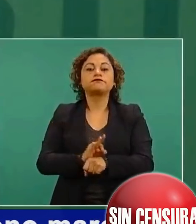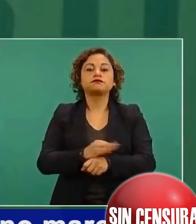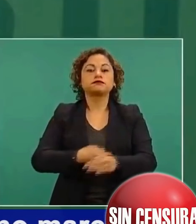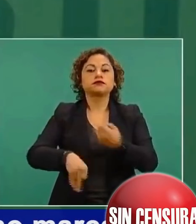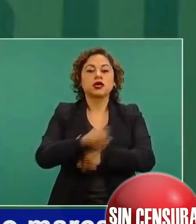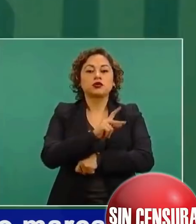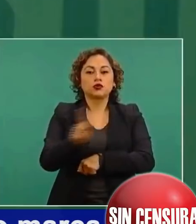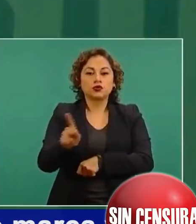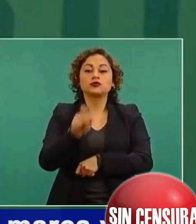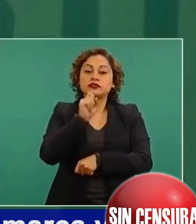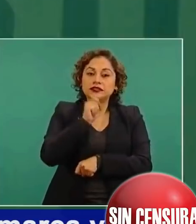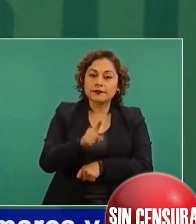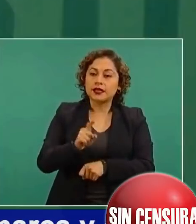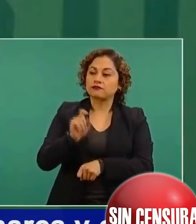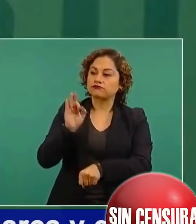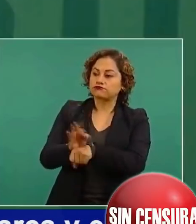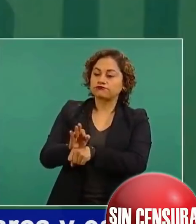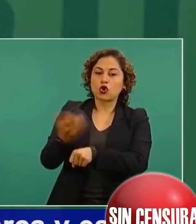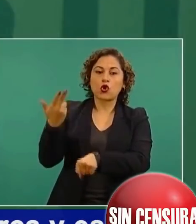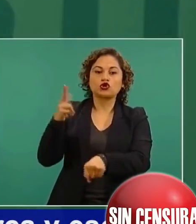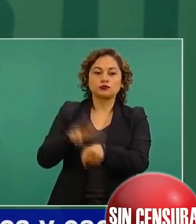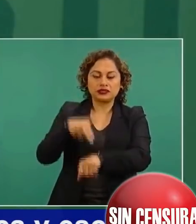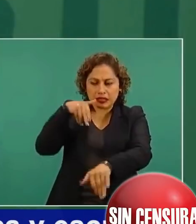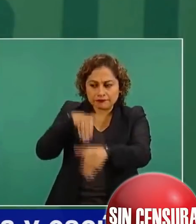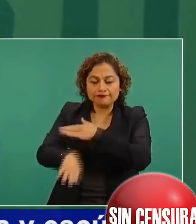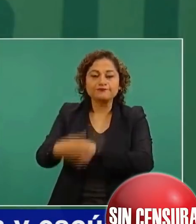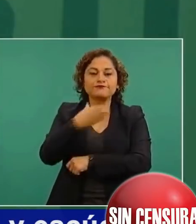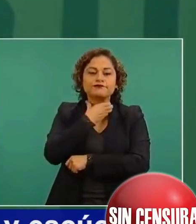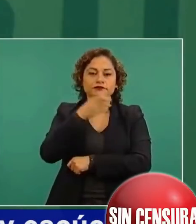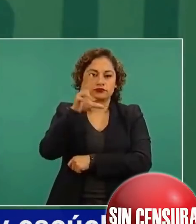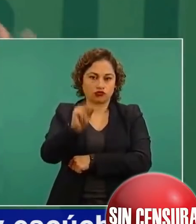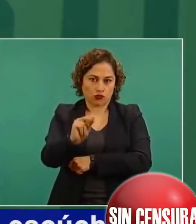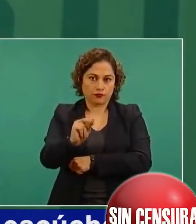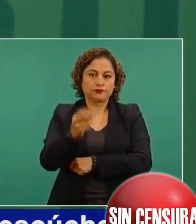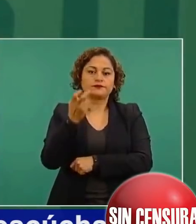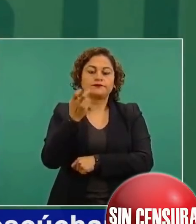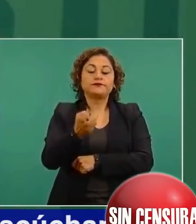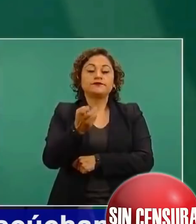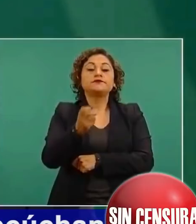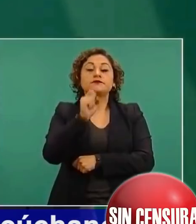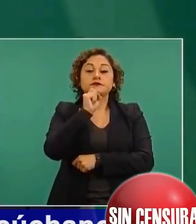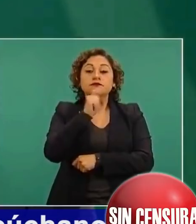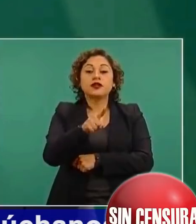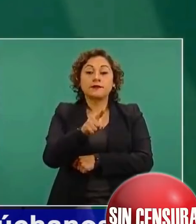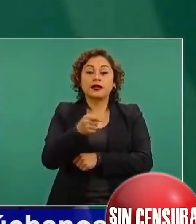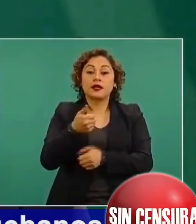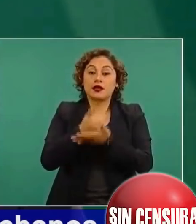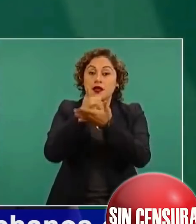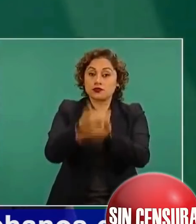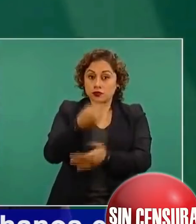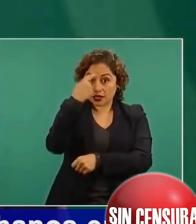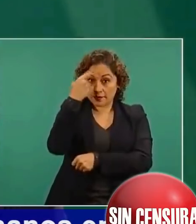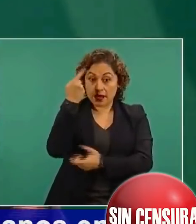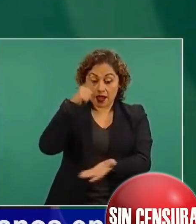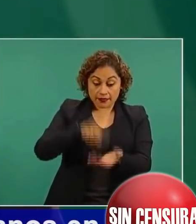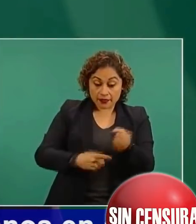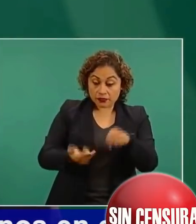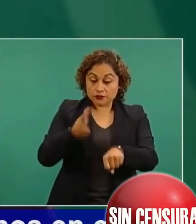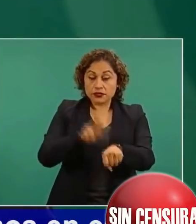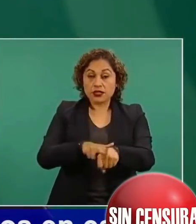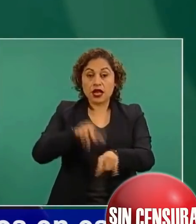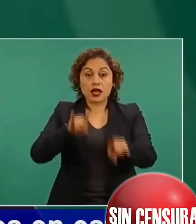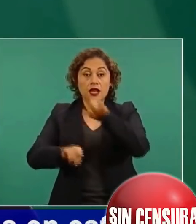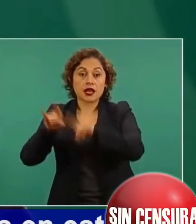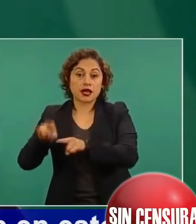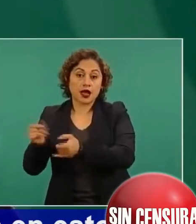ocupación hospitalaria. Esto lo que permite es reconvertir los hospitales, ampliar el número de camas disponibles, como lo hemos hecho y lo